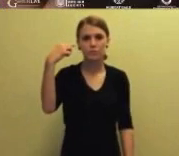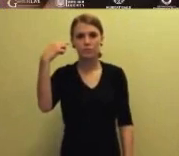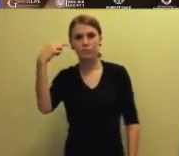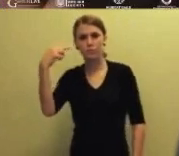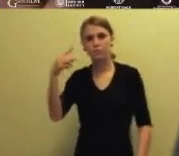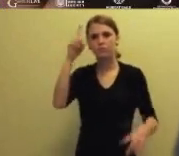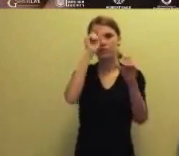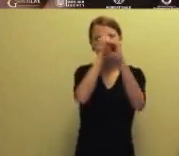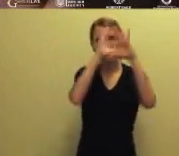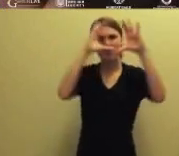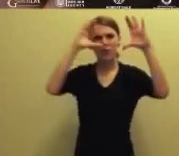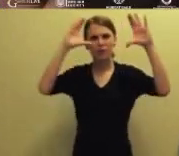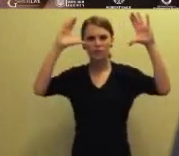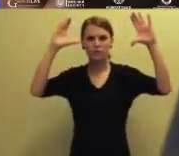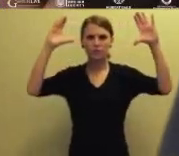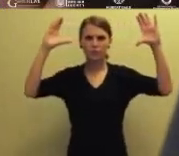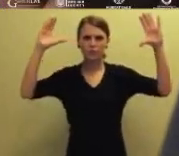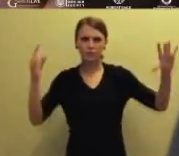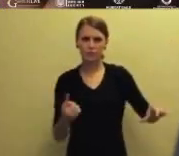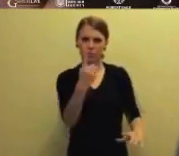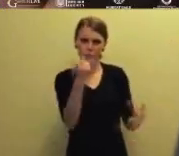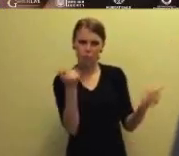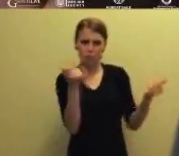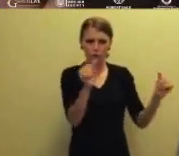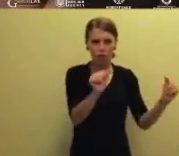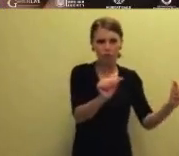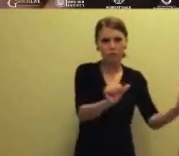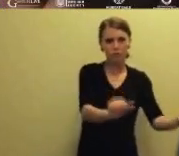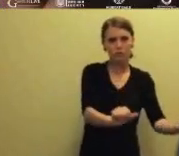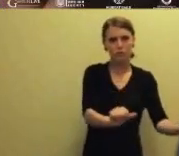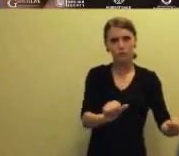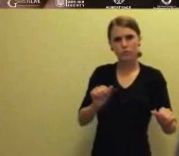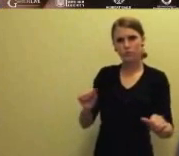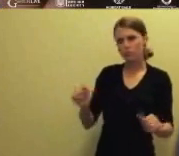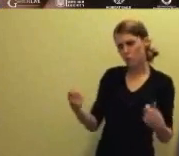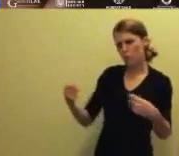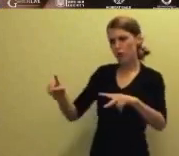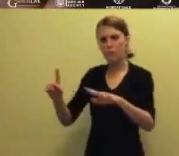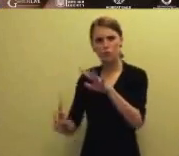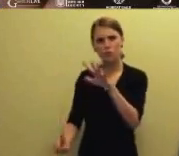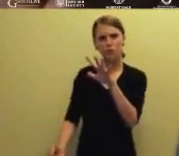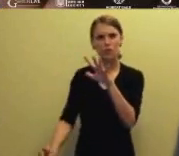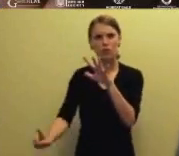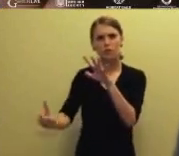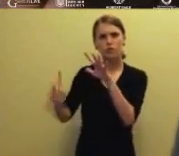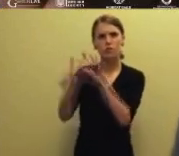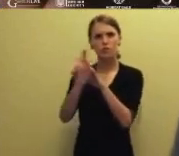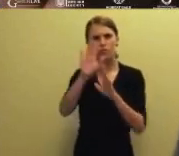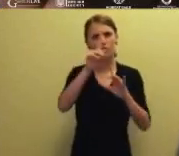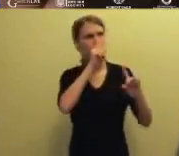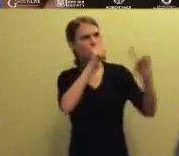es la única película de este director a hechos cortos y tal pero bueno largometraje pues sólo este producción que bueno llamó mucho la atención en